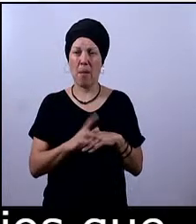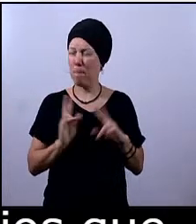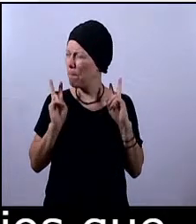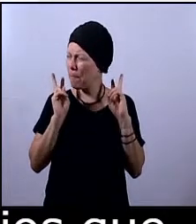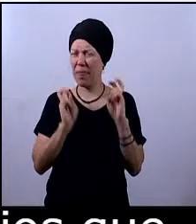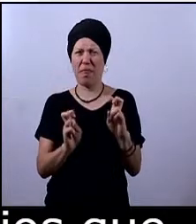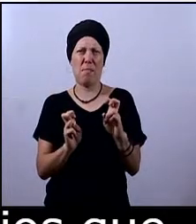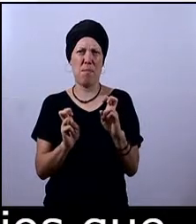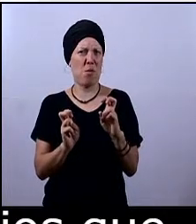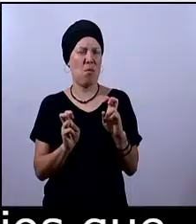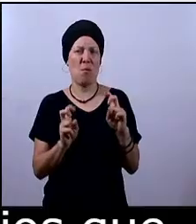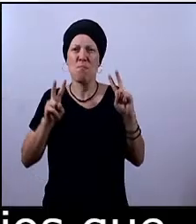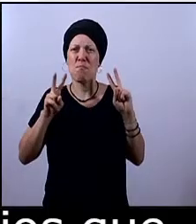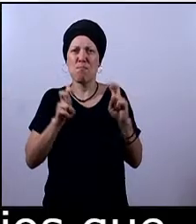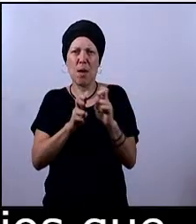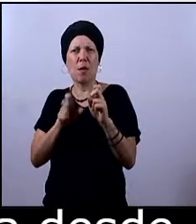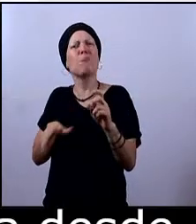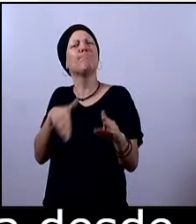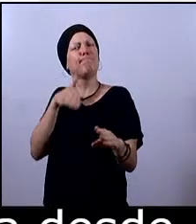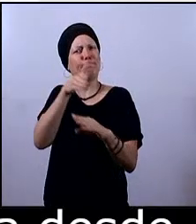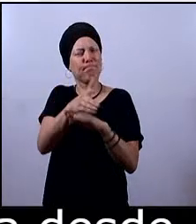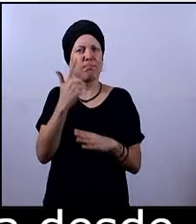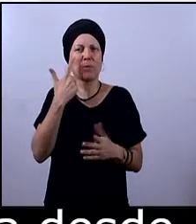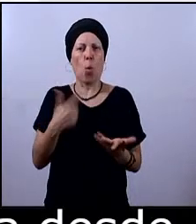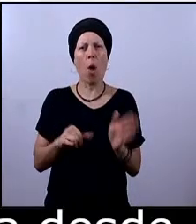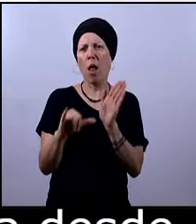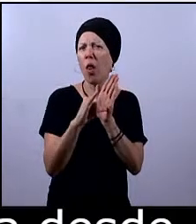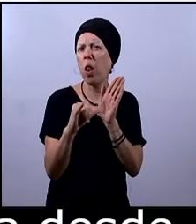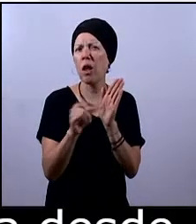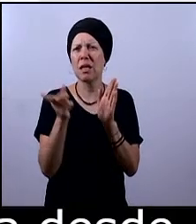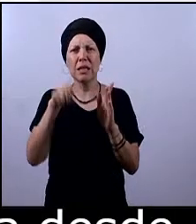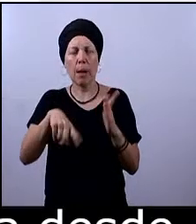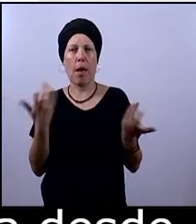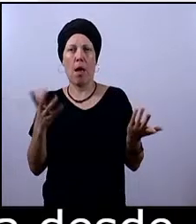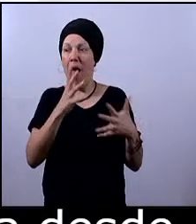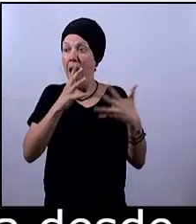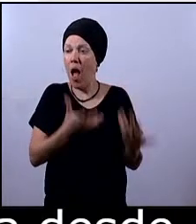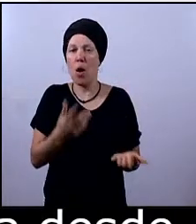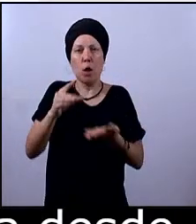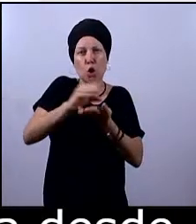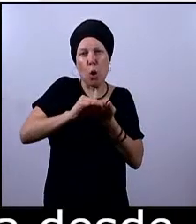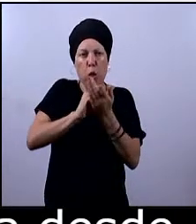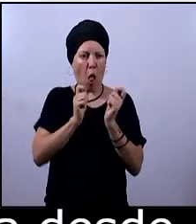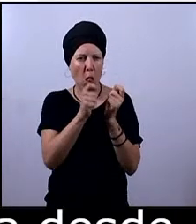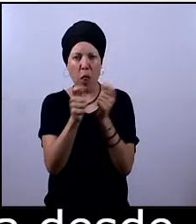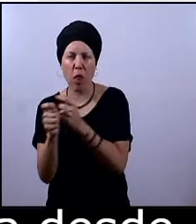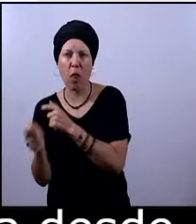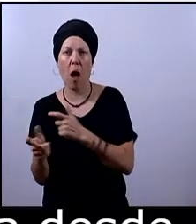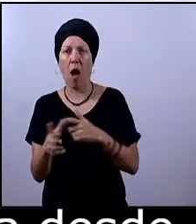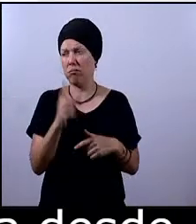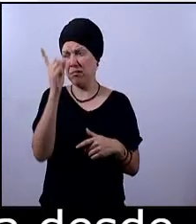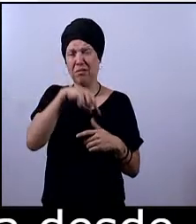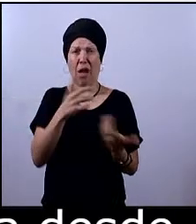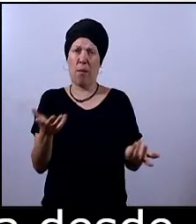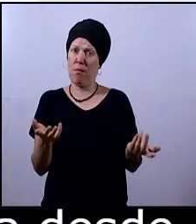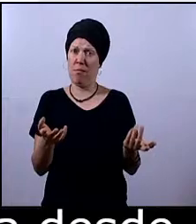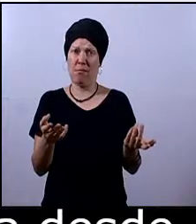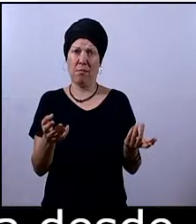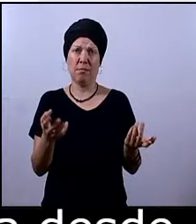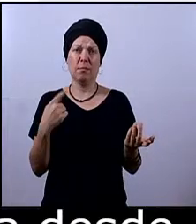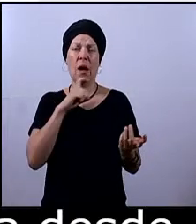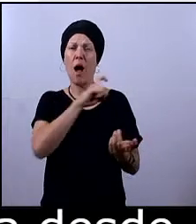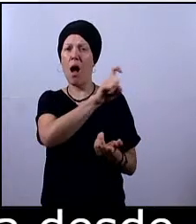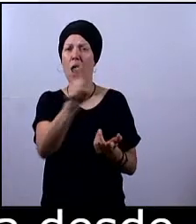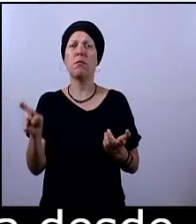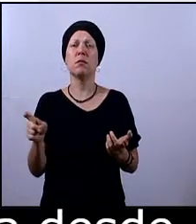primer momento ha estado ahí mostrando su cercanía y aportando ahora soluciones que, como bien saben, fueron enunciadas